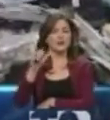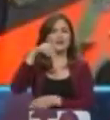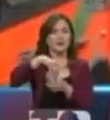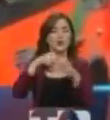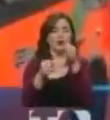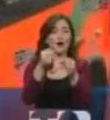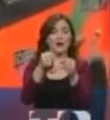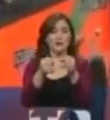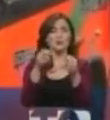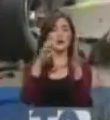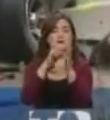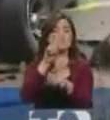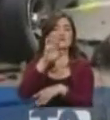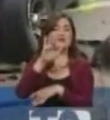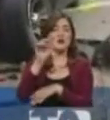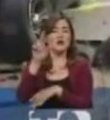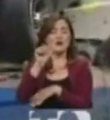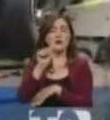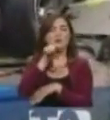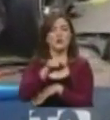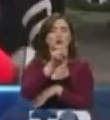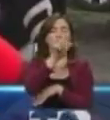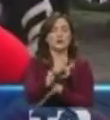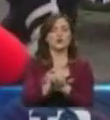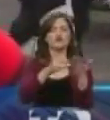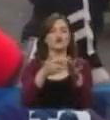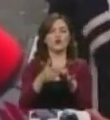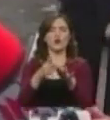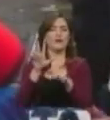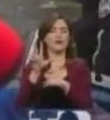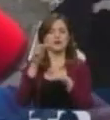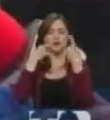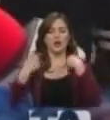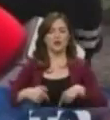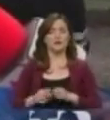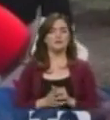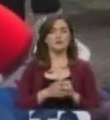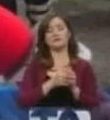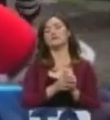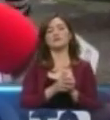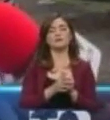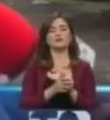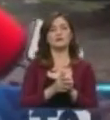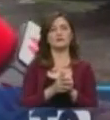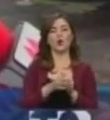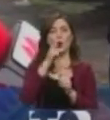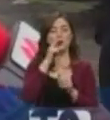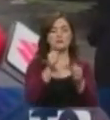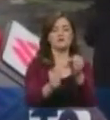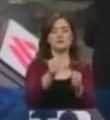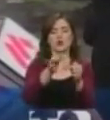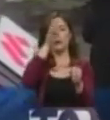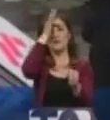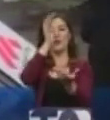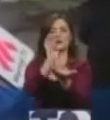resultaron heridas, dos del microbús y el conductor del auto. El conductor del Jeep Vitara ha sido trasladado hasta el hospital